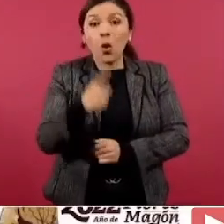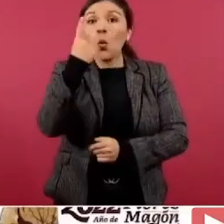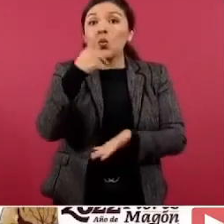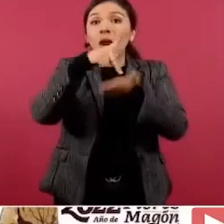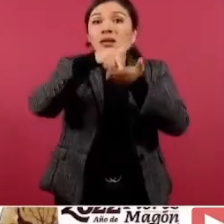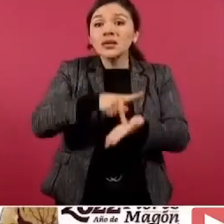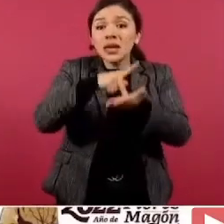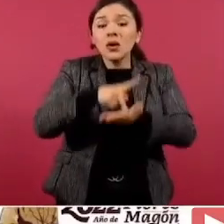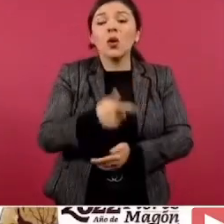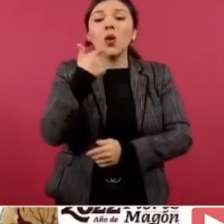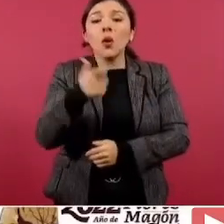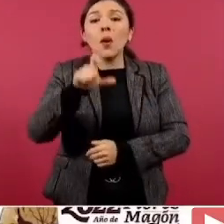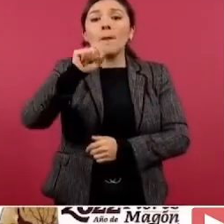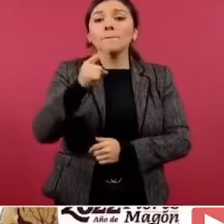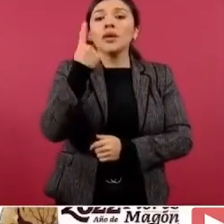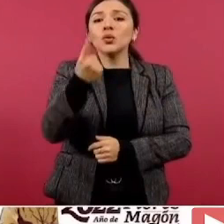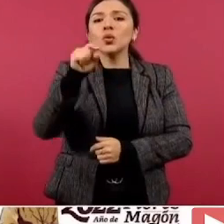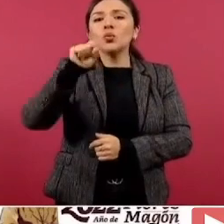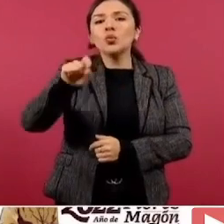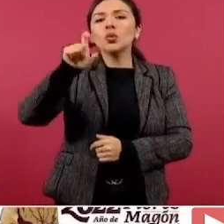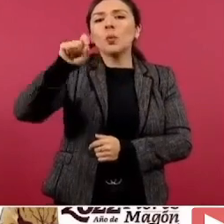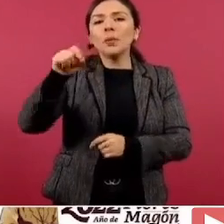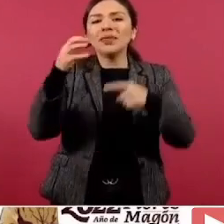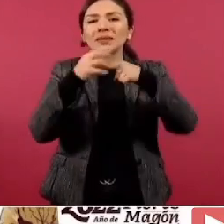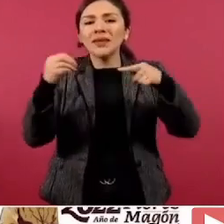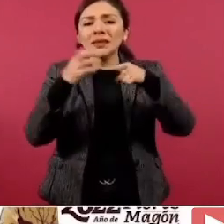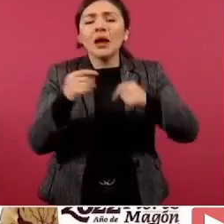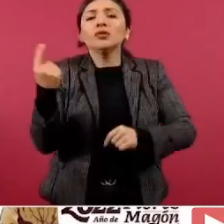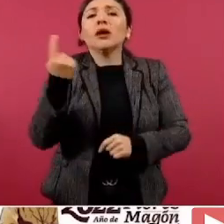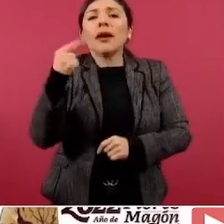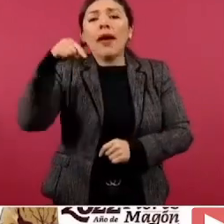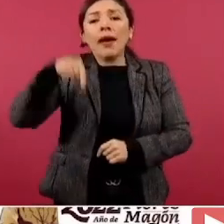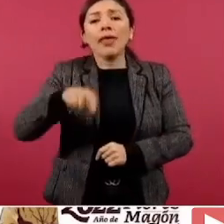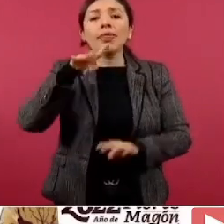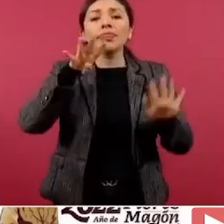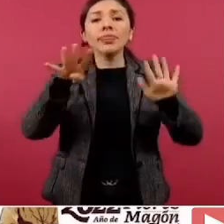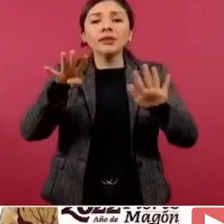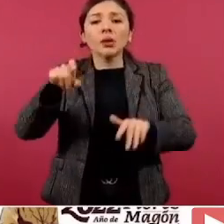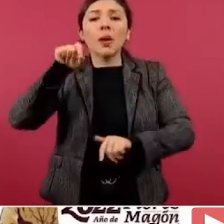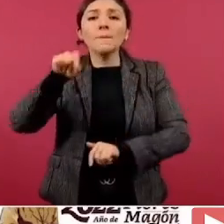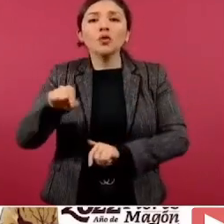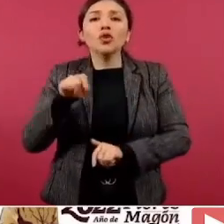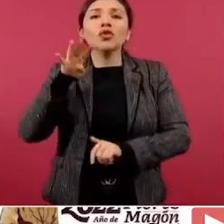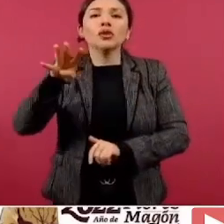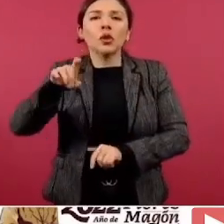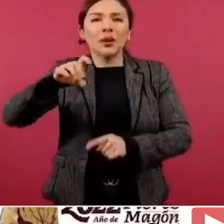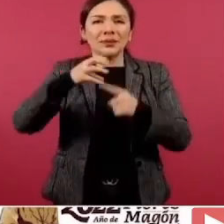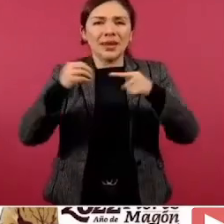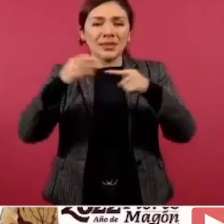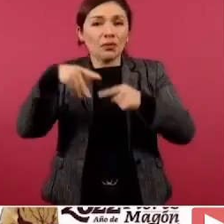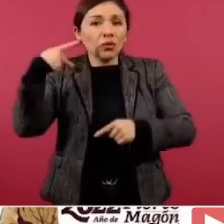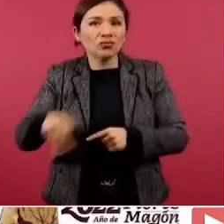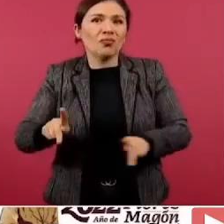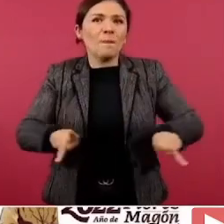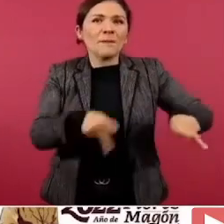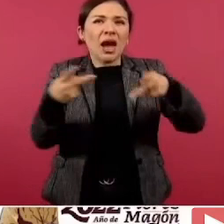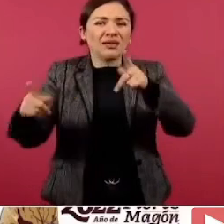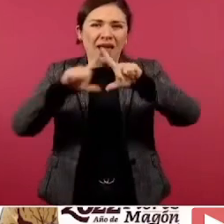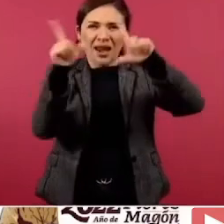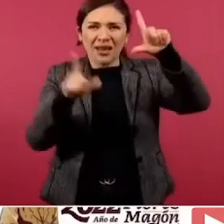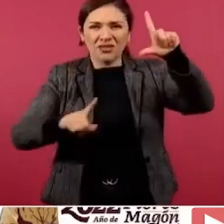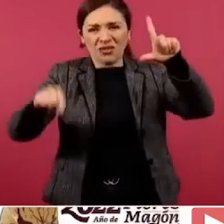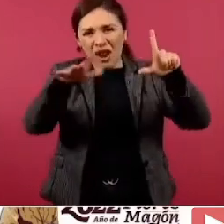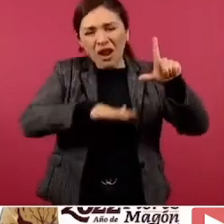a 21 pesos con 20 centavos, frente a 19 pesos con 19 centavos, que fue el precio promedio nacional por